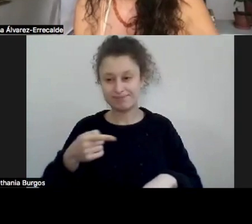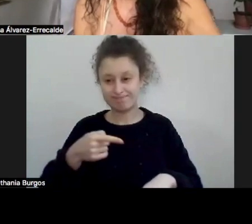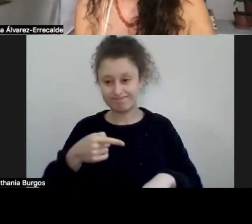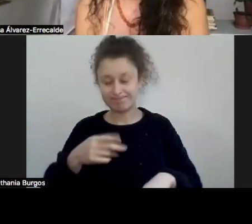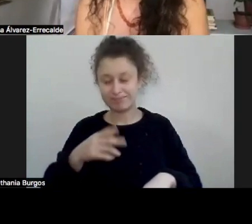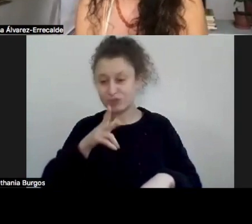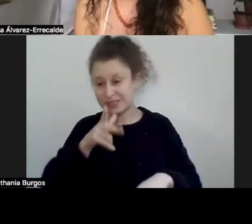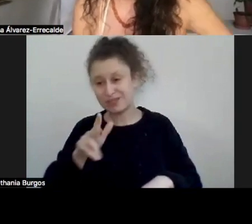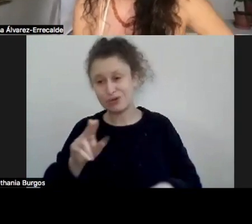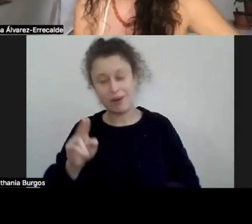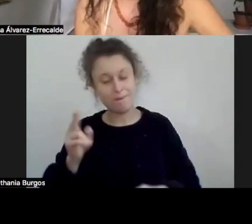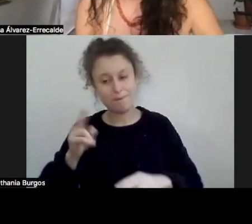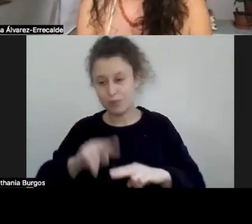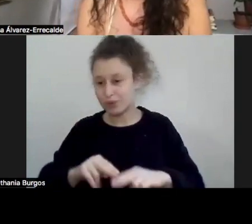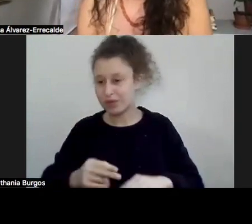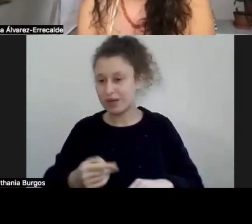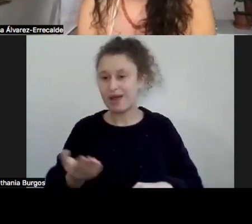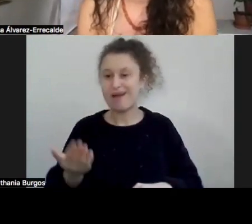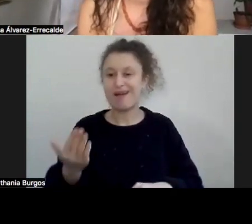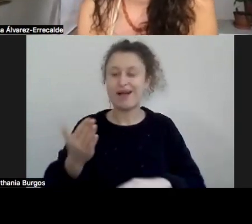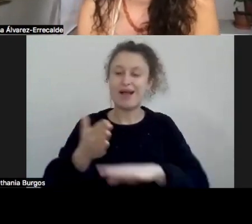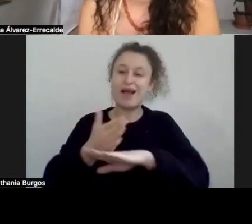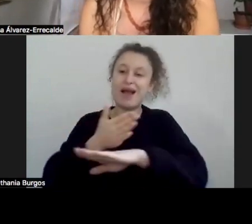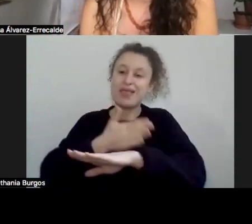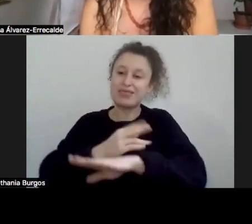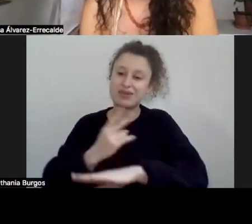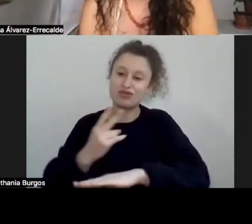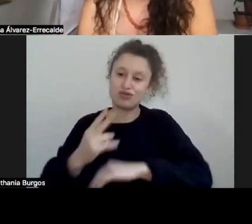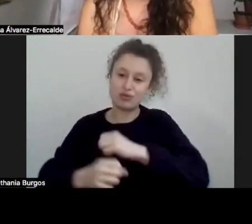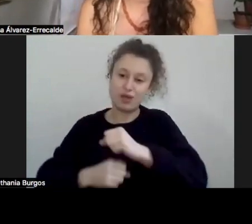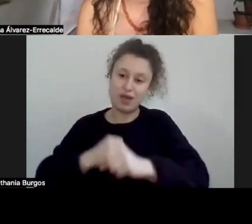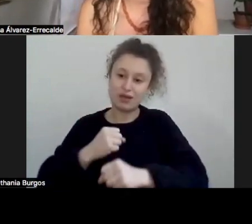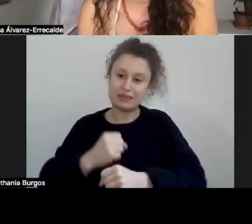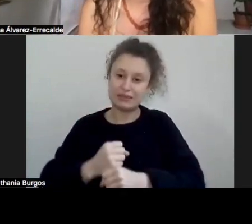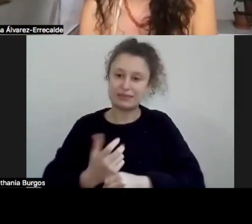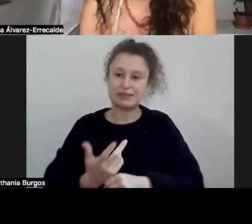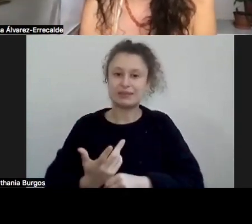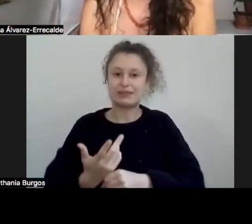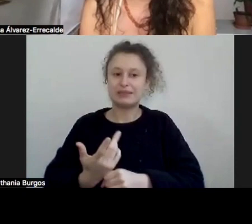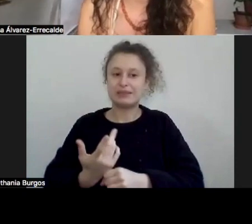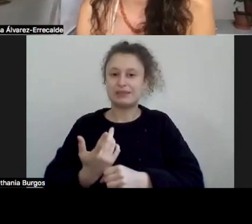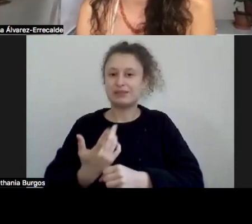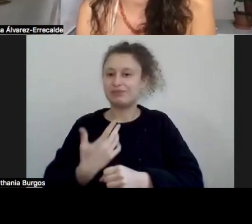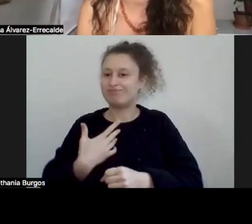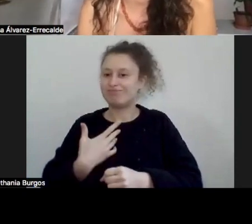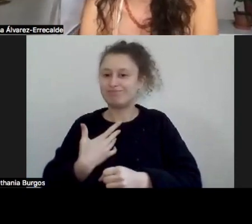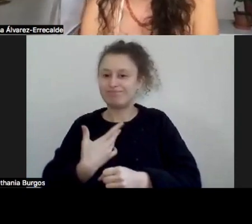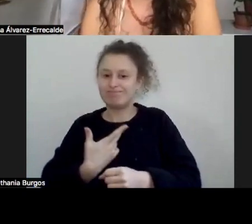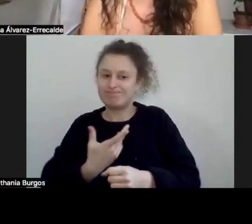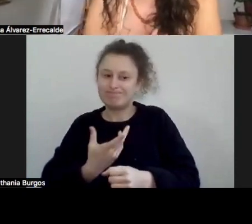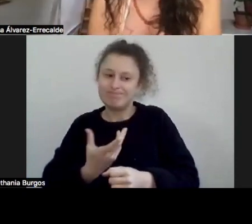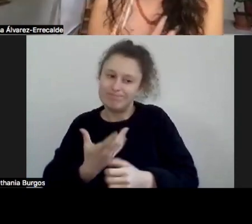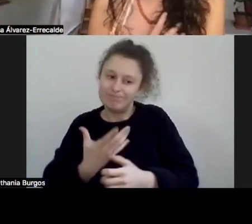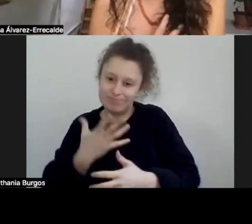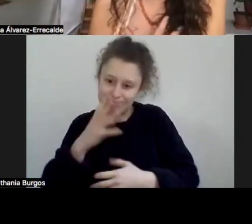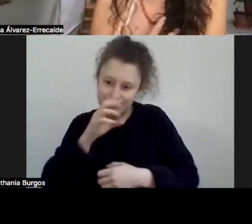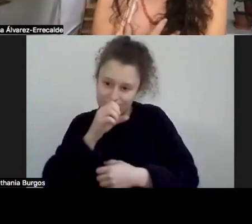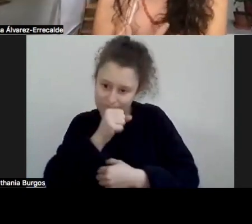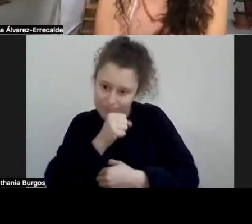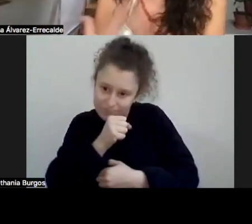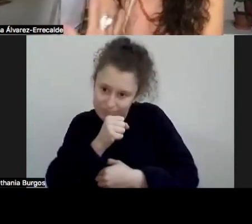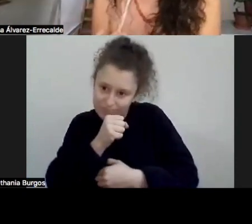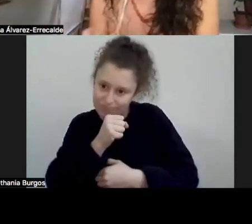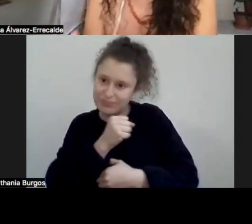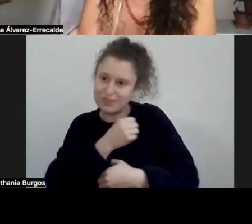la severidad de su diagnóstico hizo que de alguna forma no me animara a hablar de lo bonito que había sido el parto. O sea, yo no me animaba